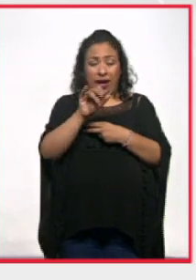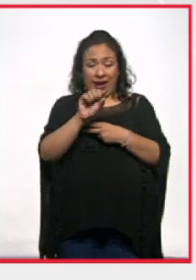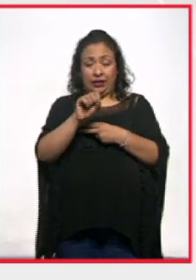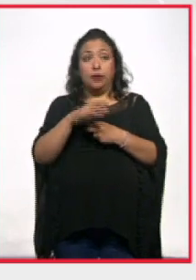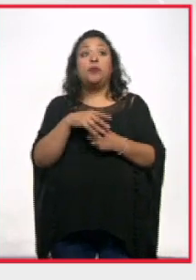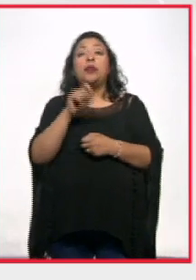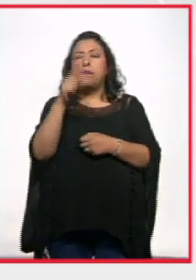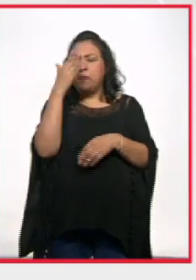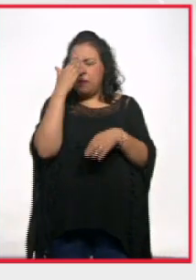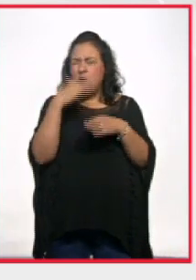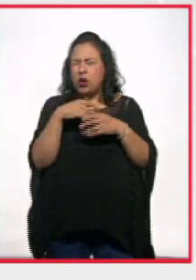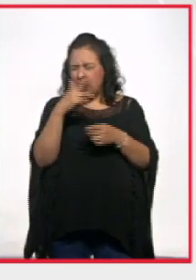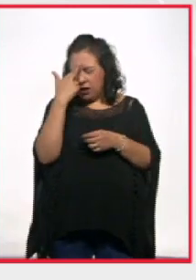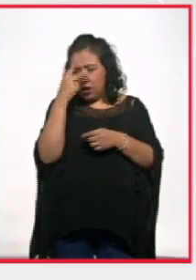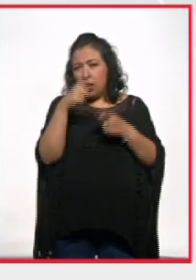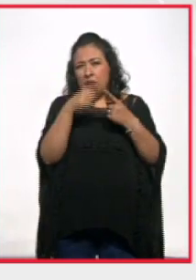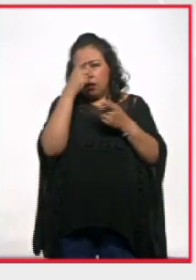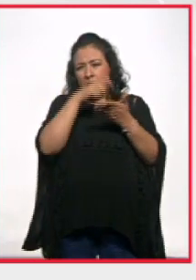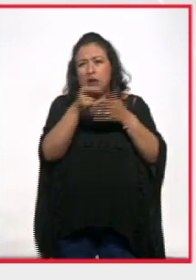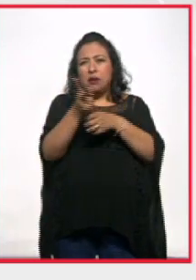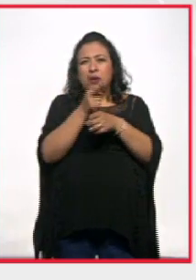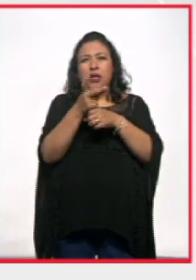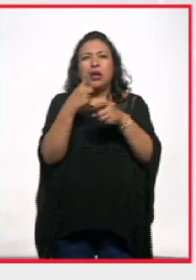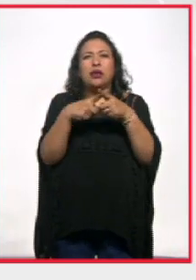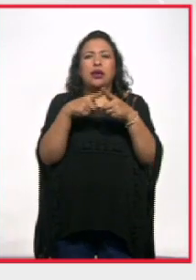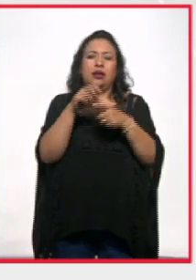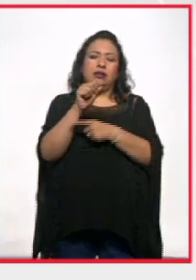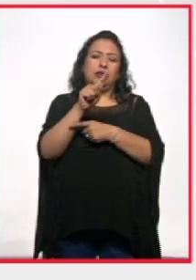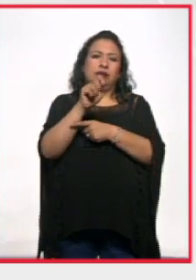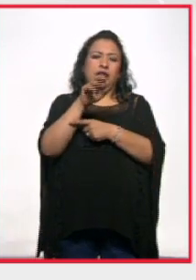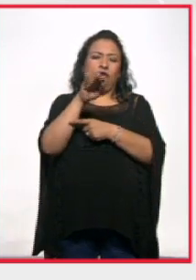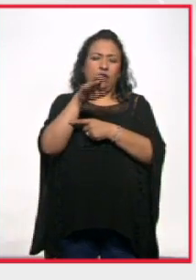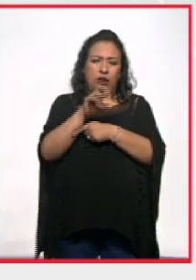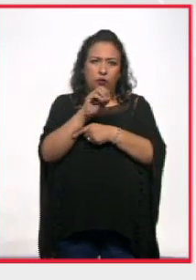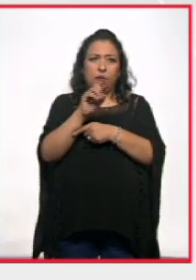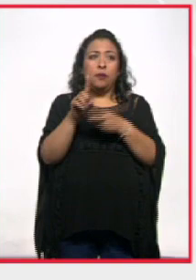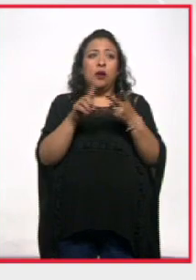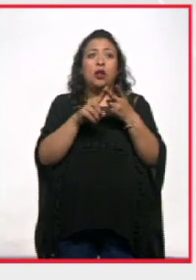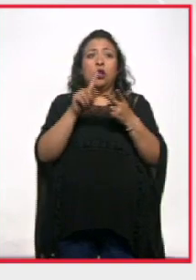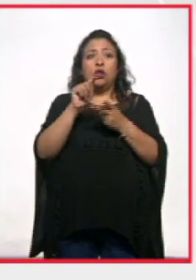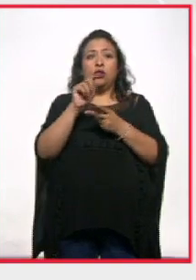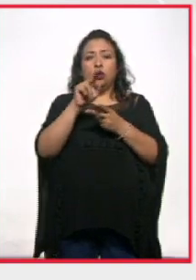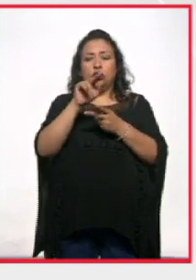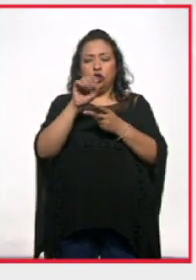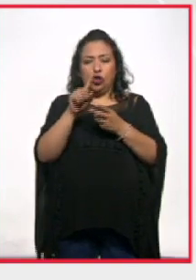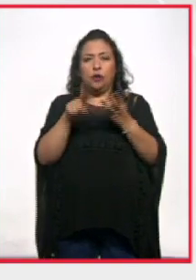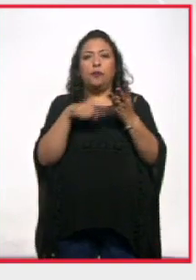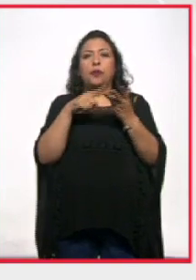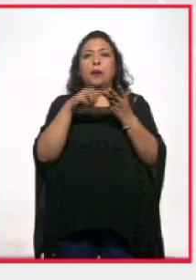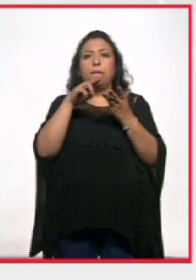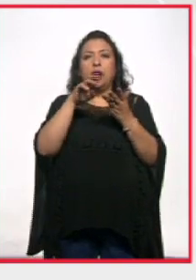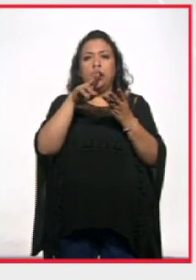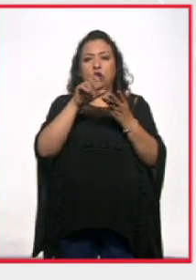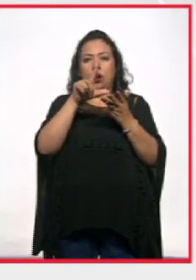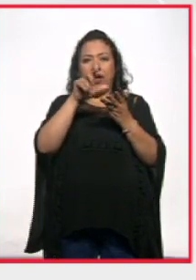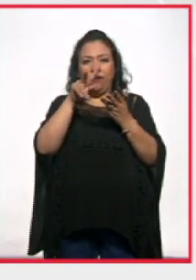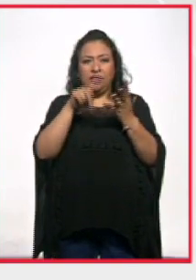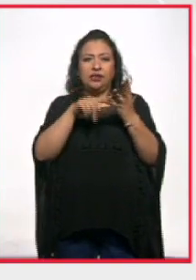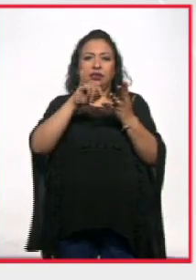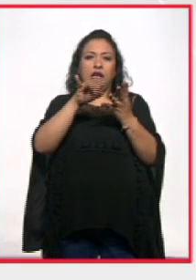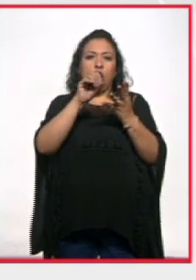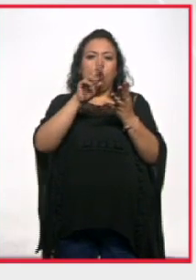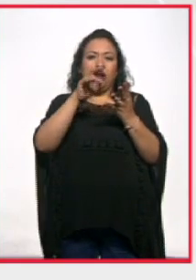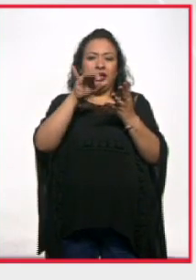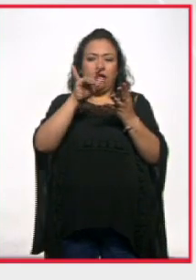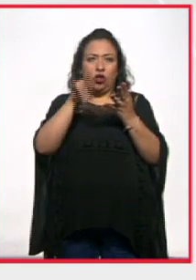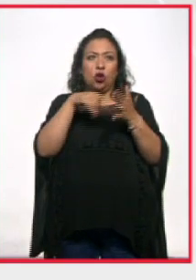memoria no me falla, los compositores convocados van a ser Stefanos Codanibio, Toshio Hosokawa, Mario Lavista, Jorge Torres